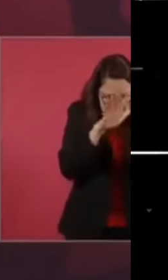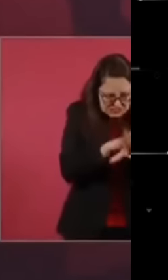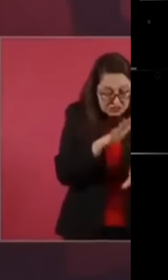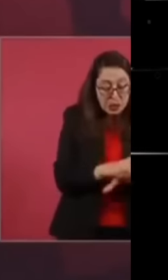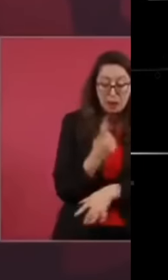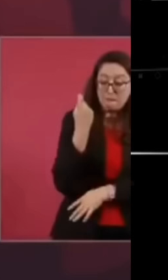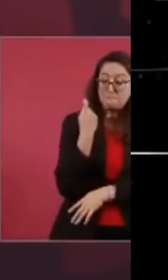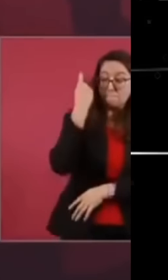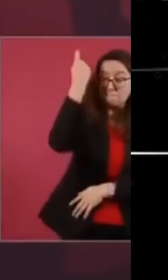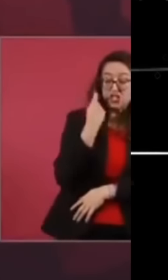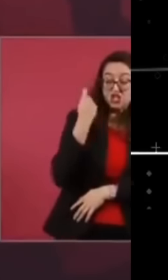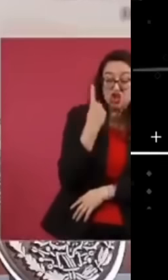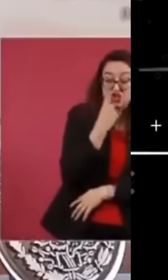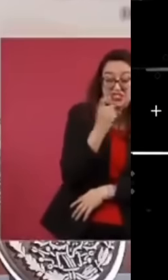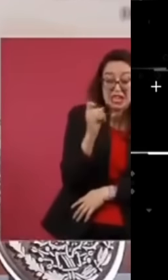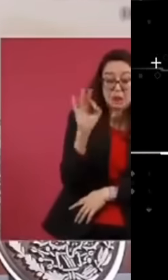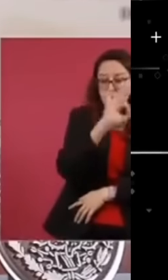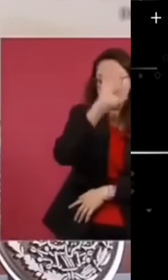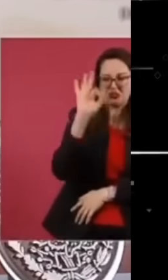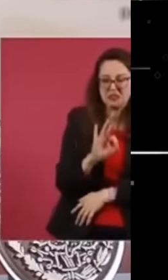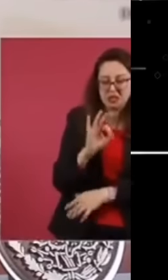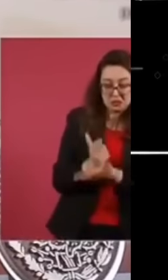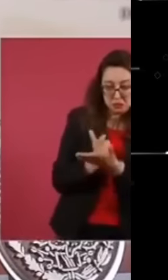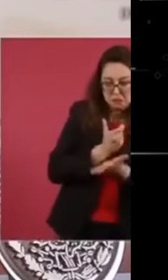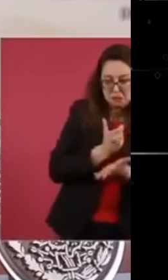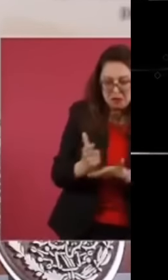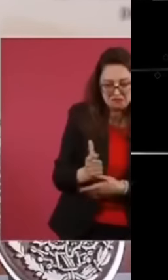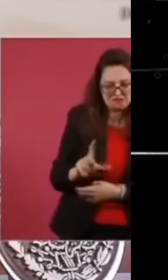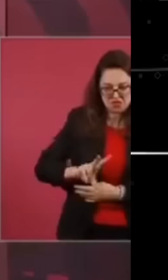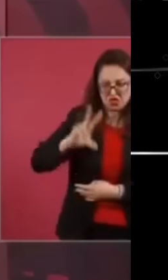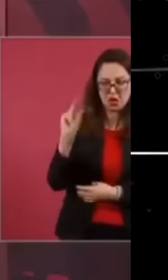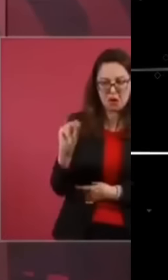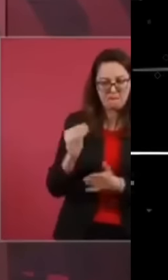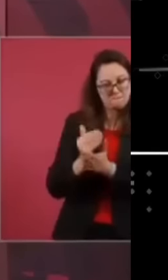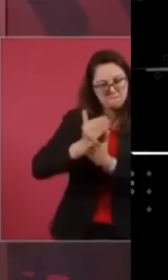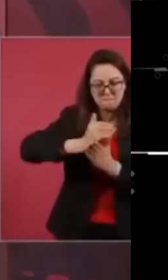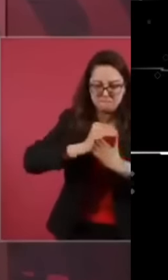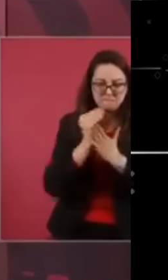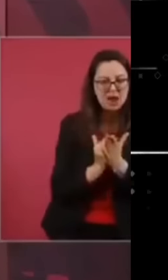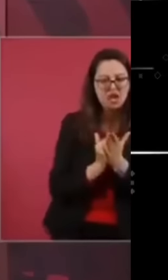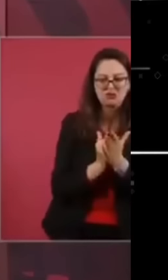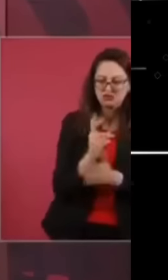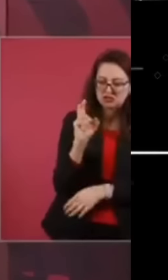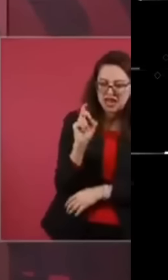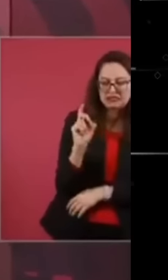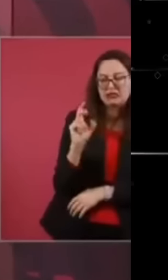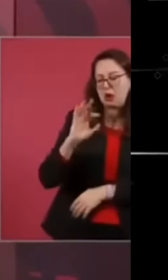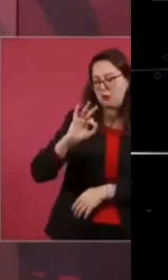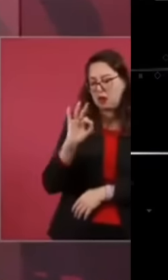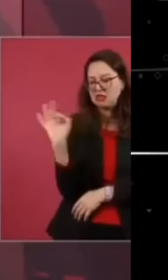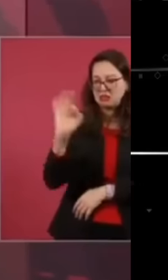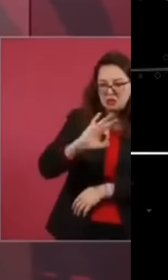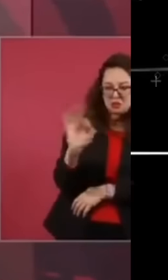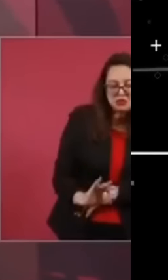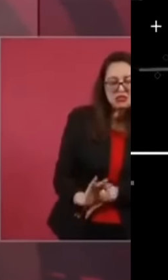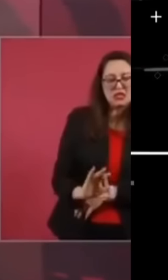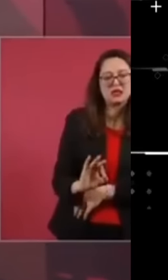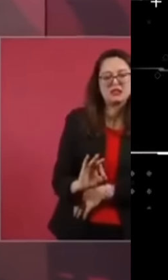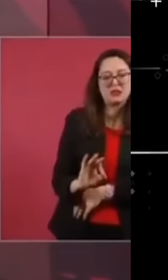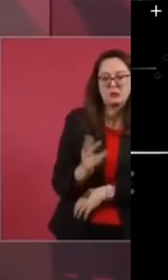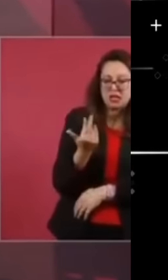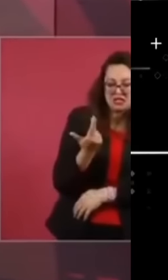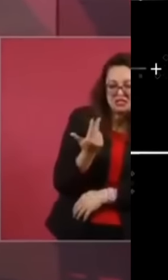no recibieran completo su sueldo cuando se jubilar que recibieran